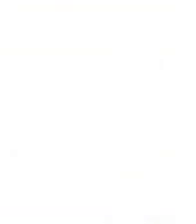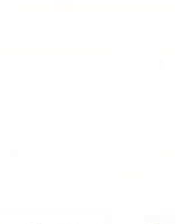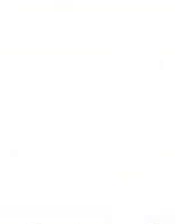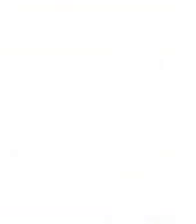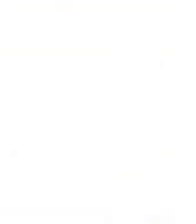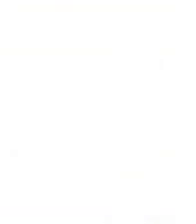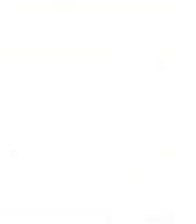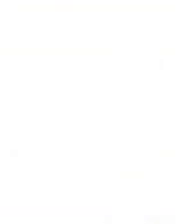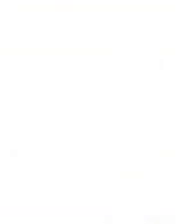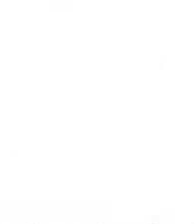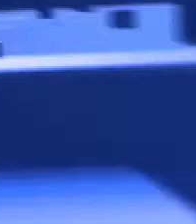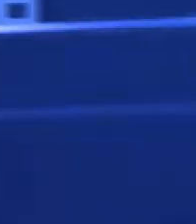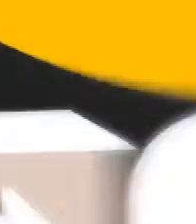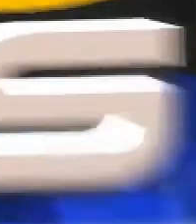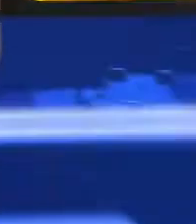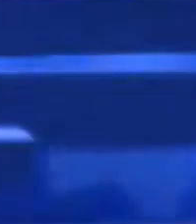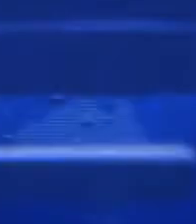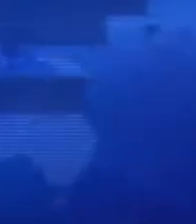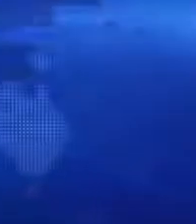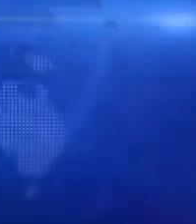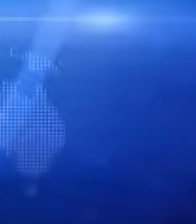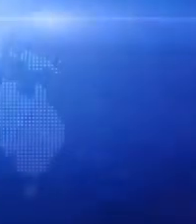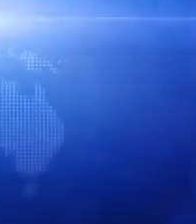de Barranca Bermeja.